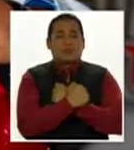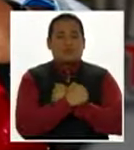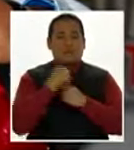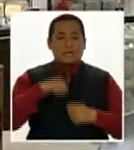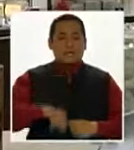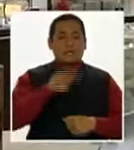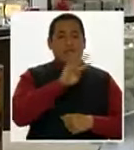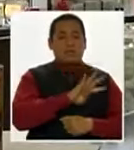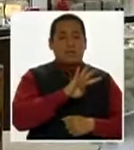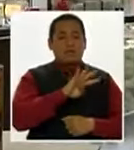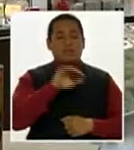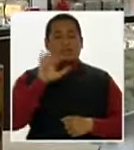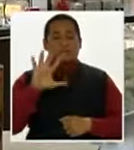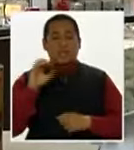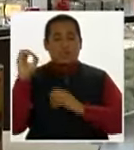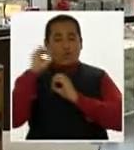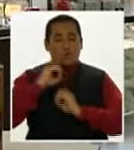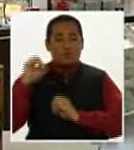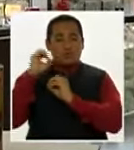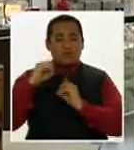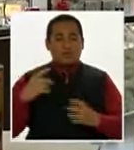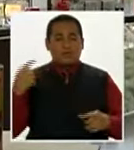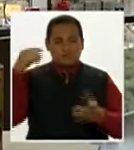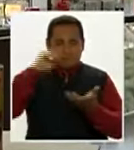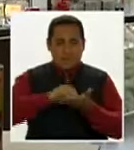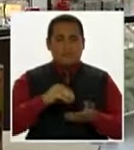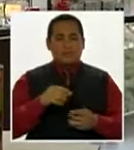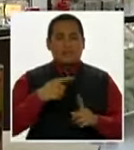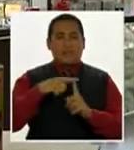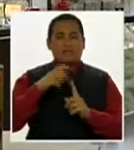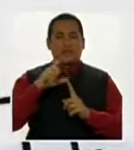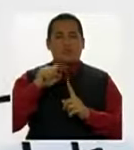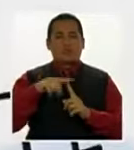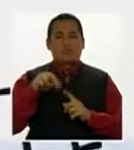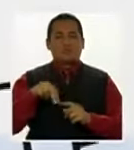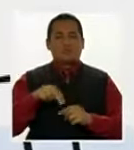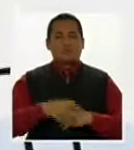amor. Este 4 y 5 de octubre, súmate a la Teletón.